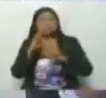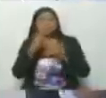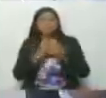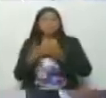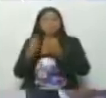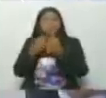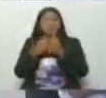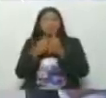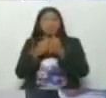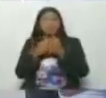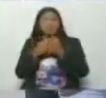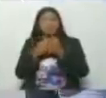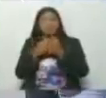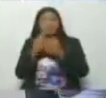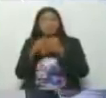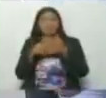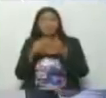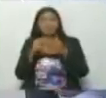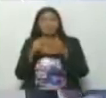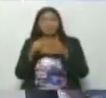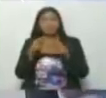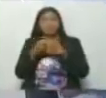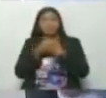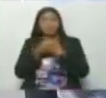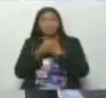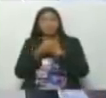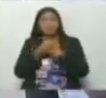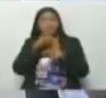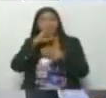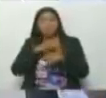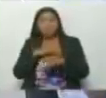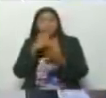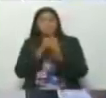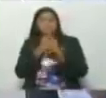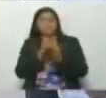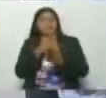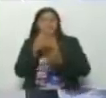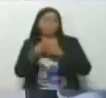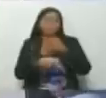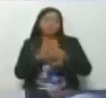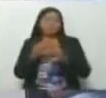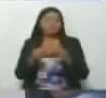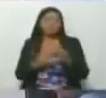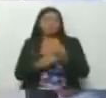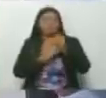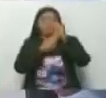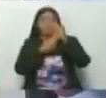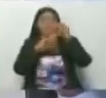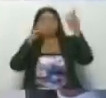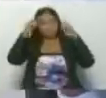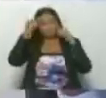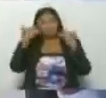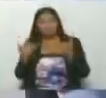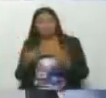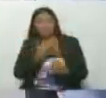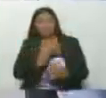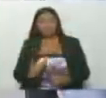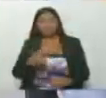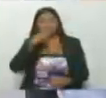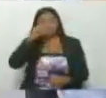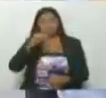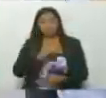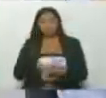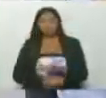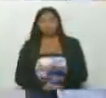un gobierno socialista que históricamente lo ha hecho con cómo andan techado y ahora con el presidente nicolás